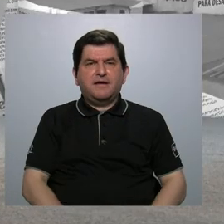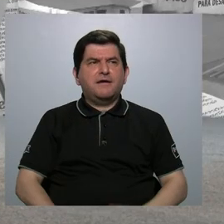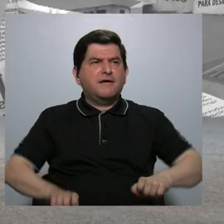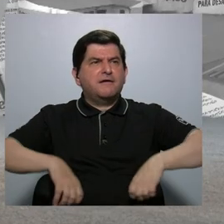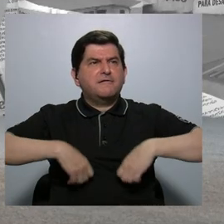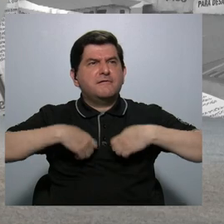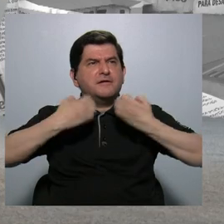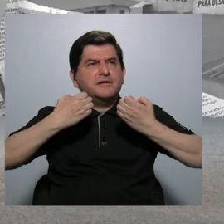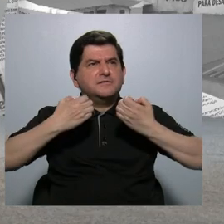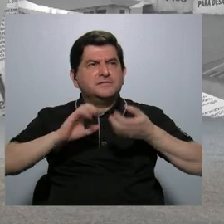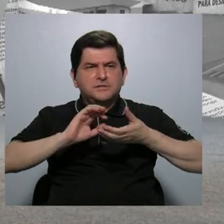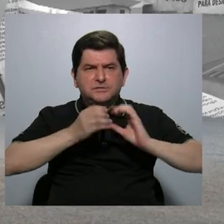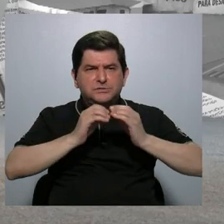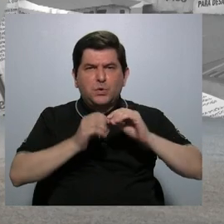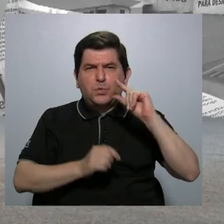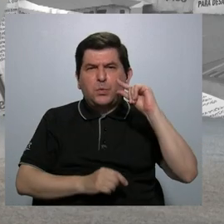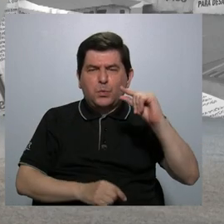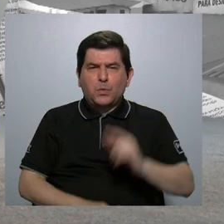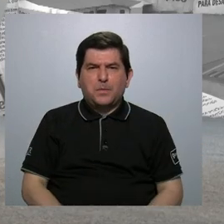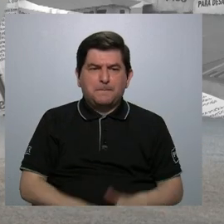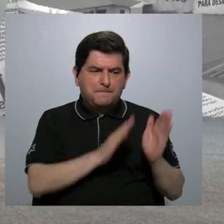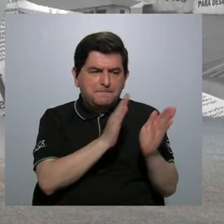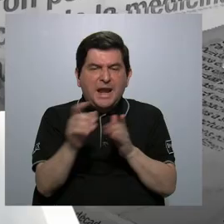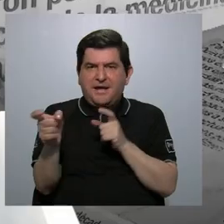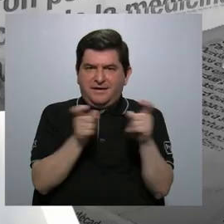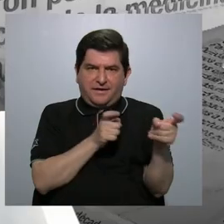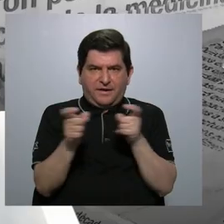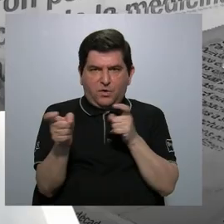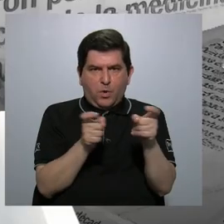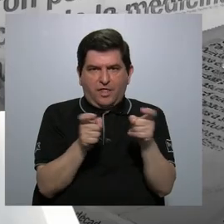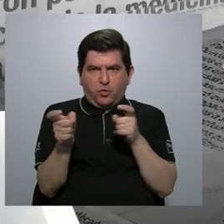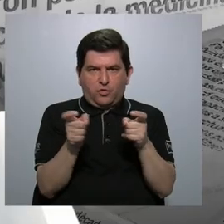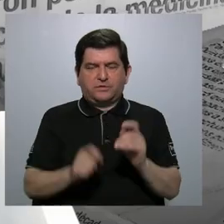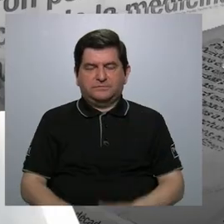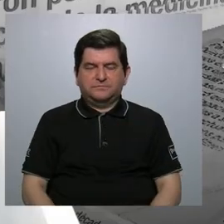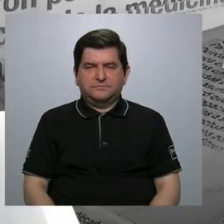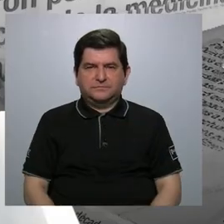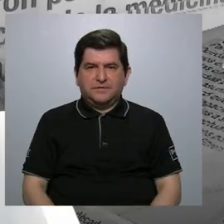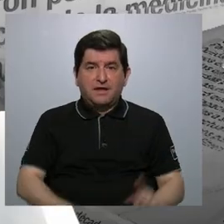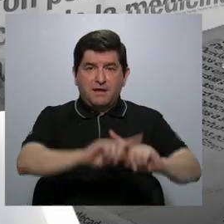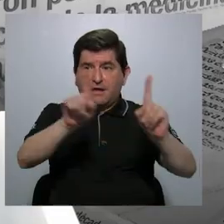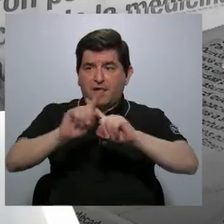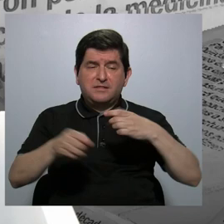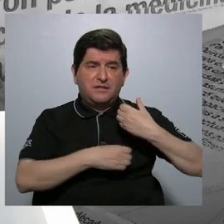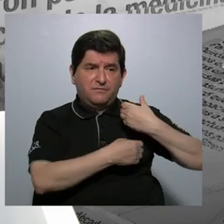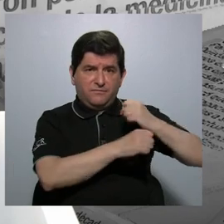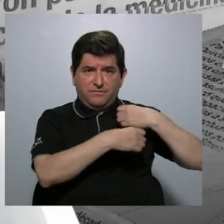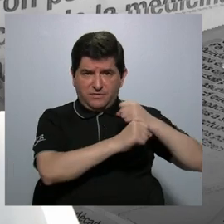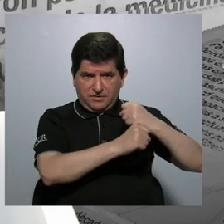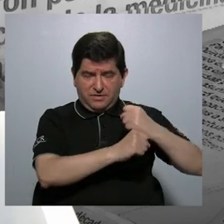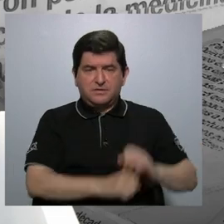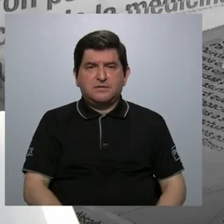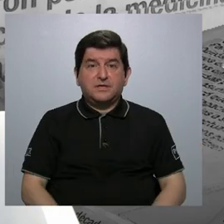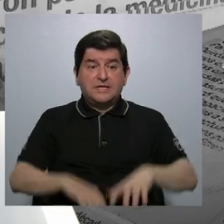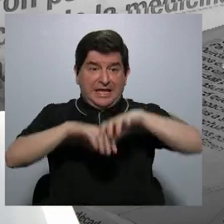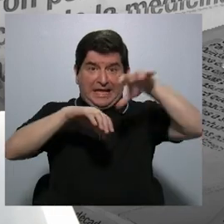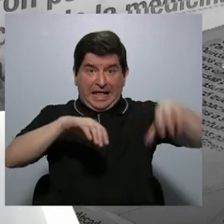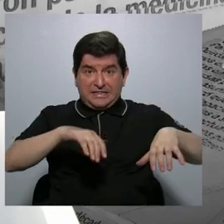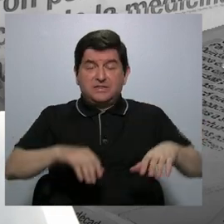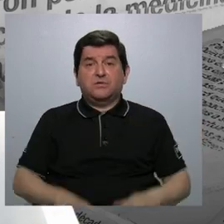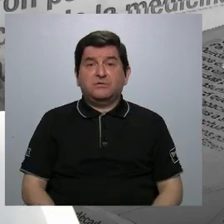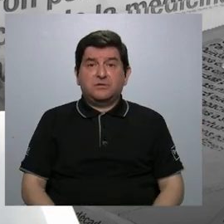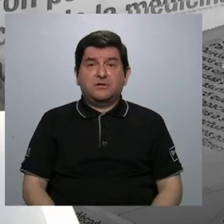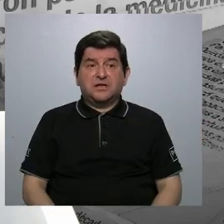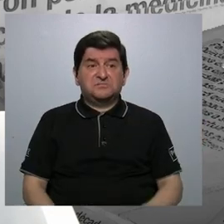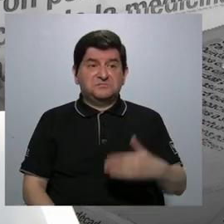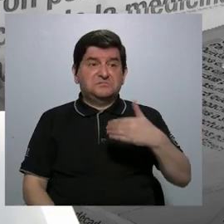una cantidad muy poca de planos reguladores que en los diferentes cantones, inclusive hay cantones